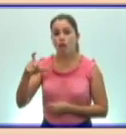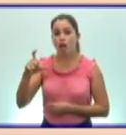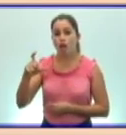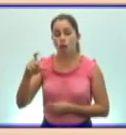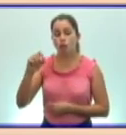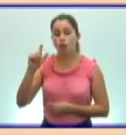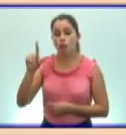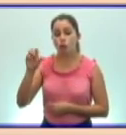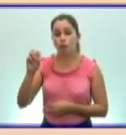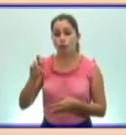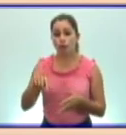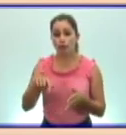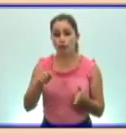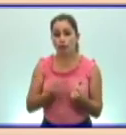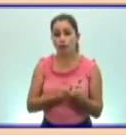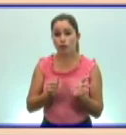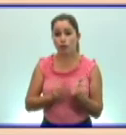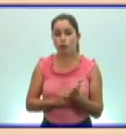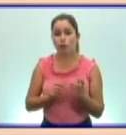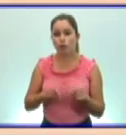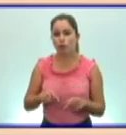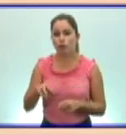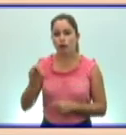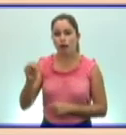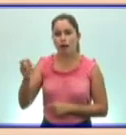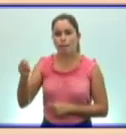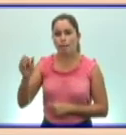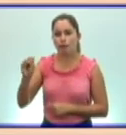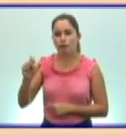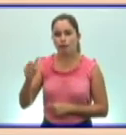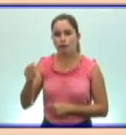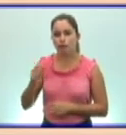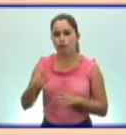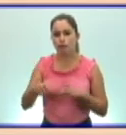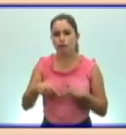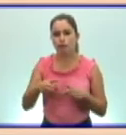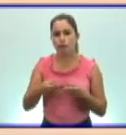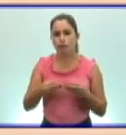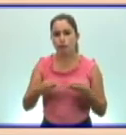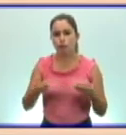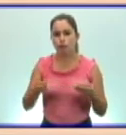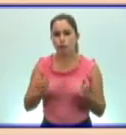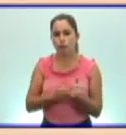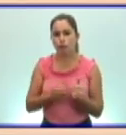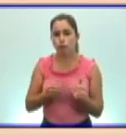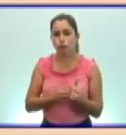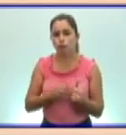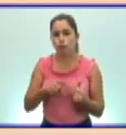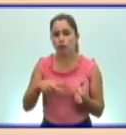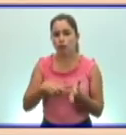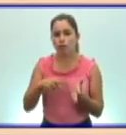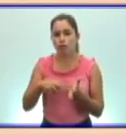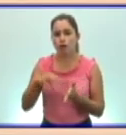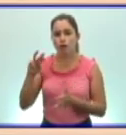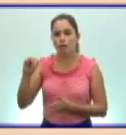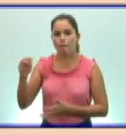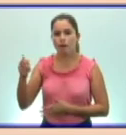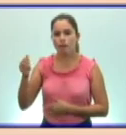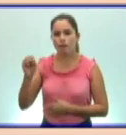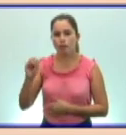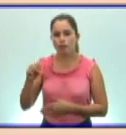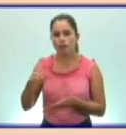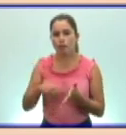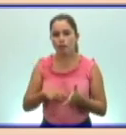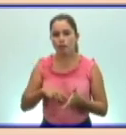soluto en cuestión, pues sería la masa de este soluto dividido por la masa molar que multiplica a